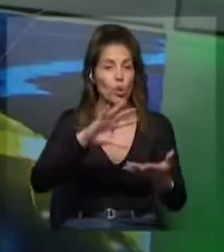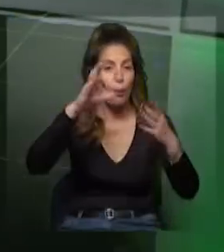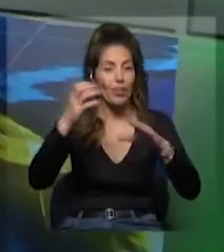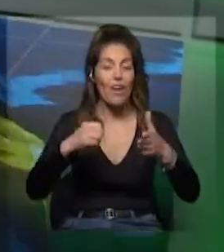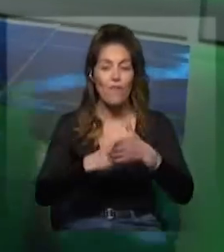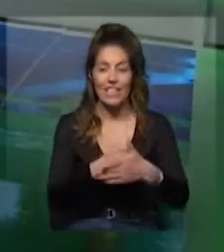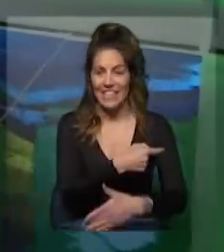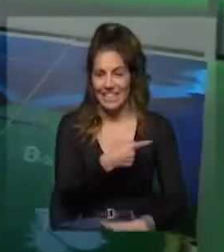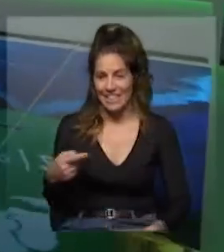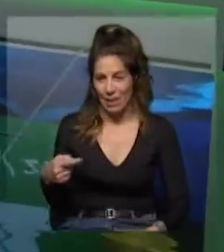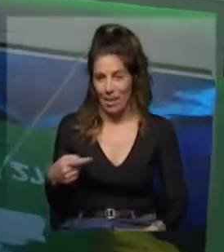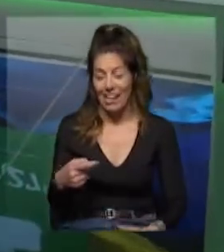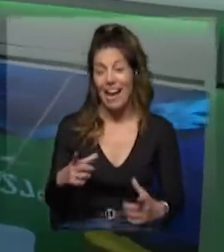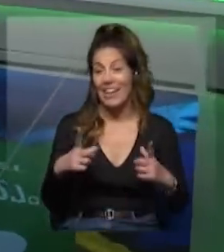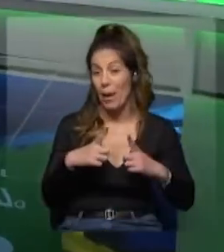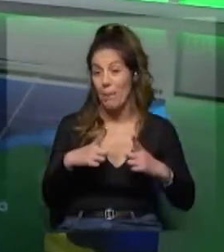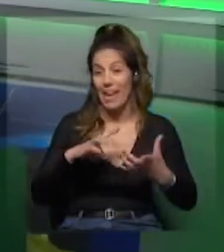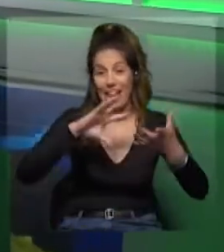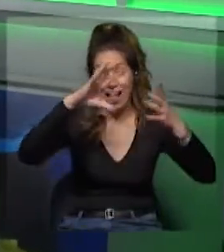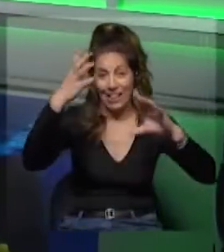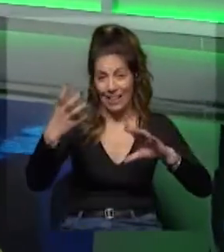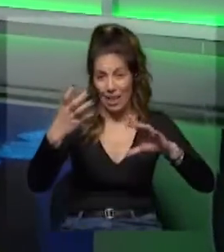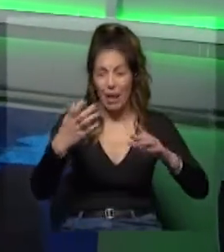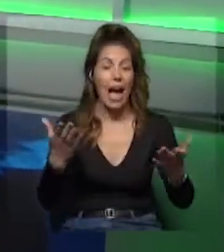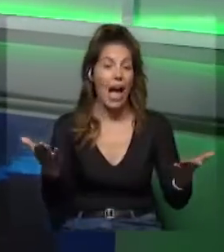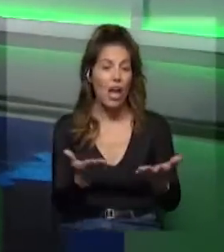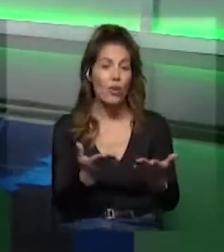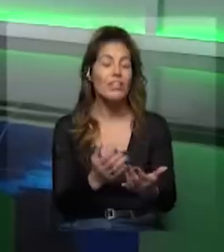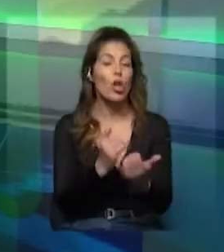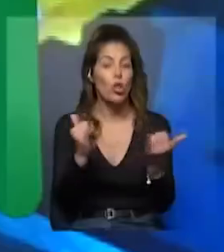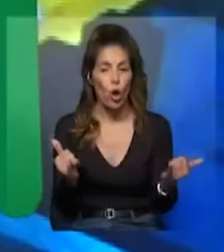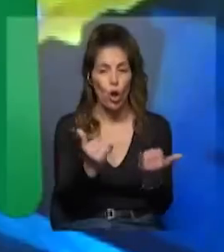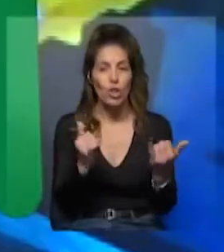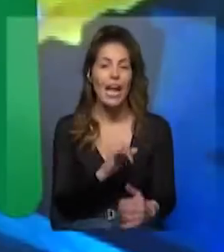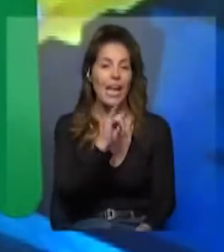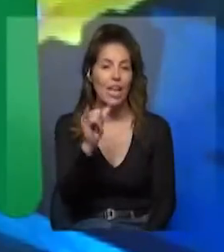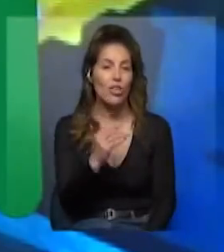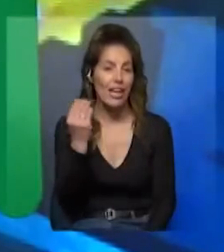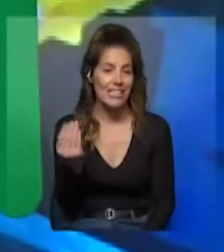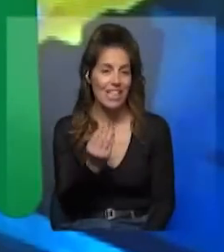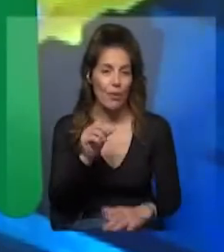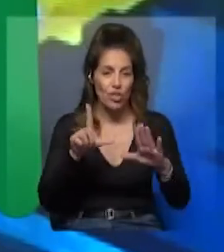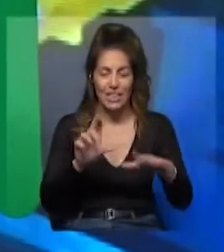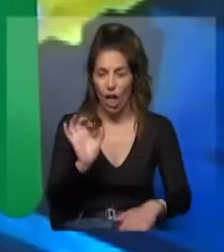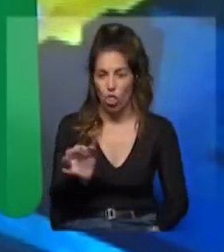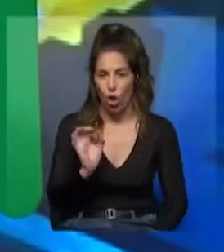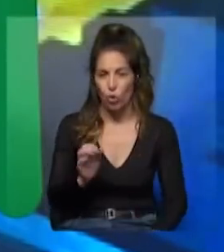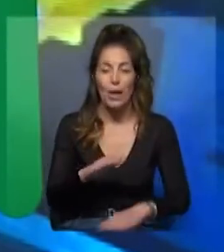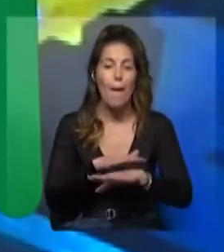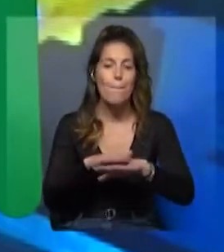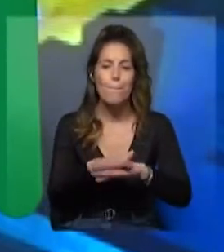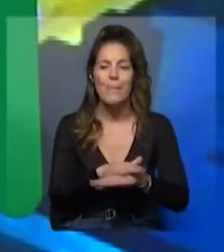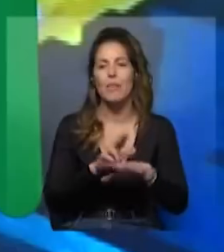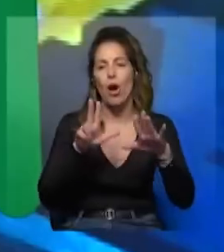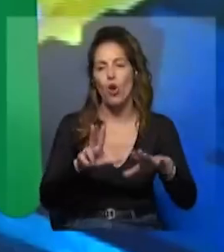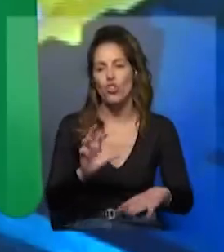de semana qué nos depara el clima el tiempo venimos actualizando lo día a día Pero les comentamos ahora que el sábado 7 de octubre va a haber una mínima